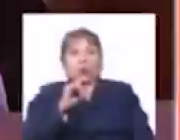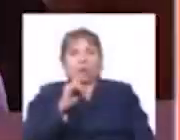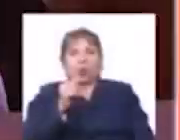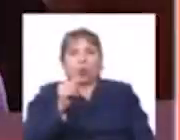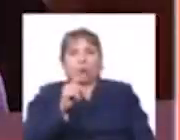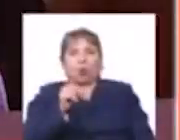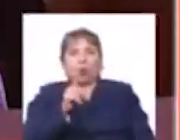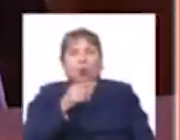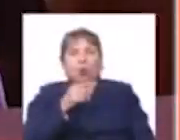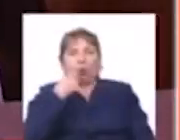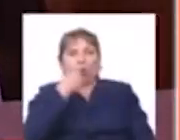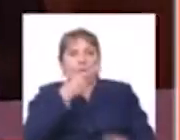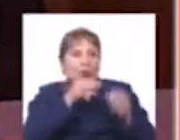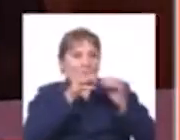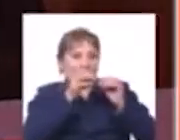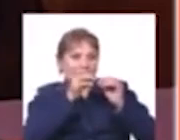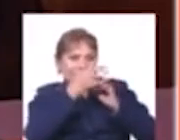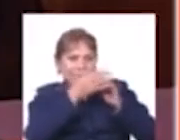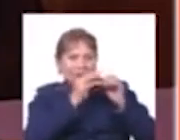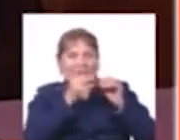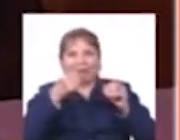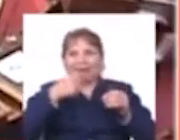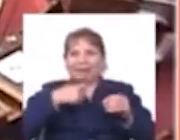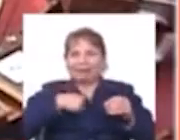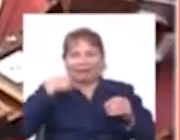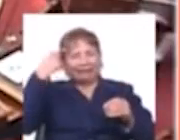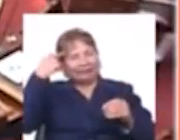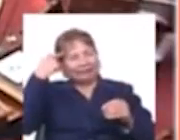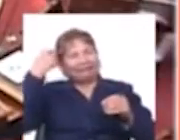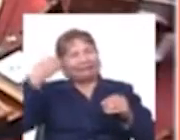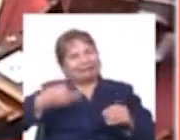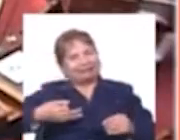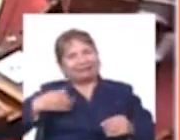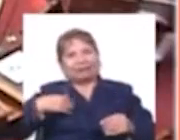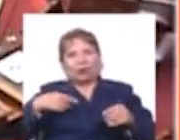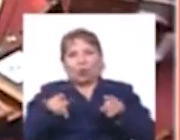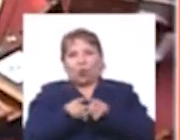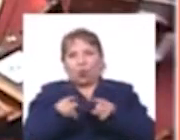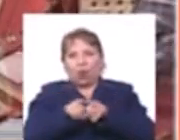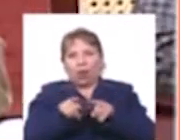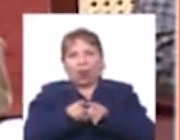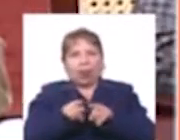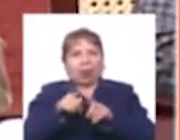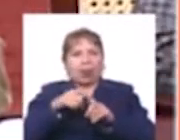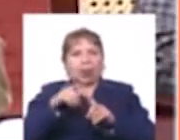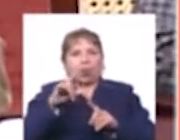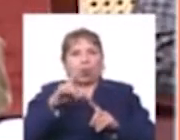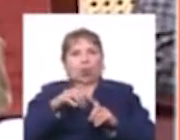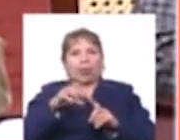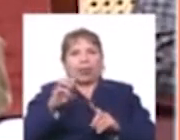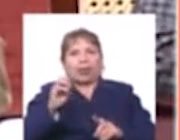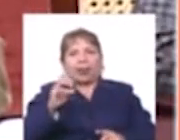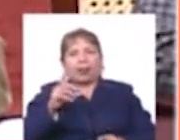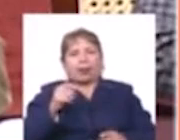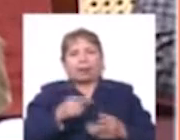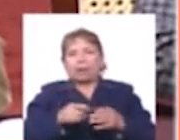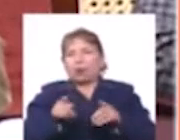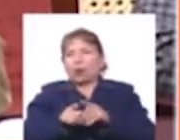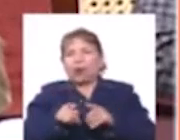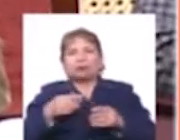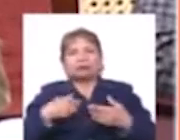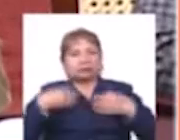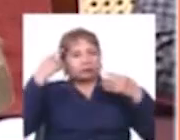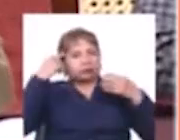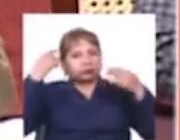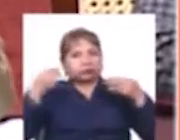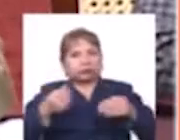el Congreso de la República, con una aprobación pequeñita, casi imperceptible, se ha dado un bono, no solamente para